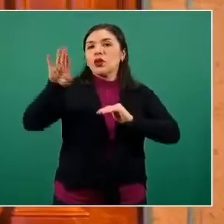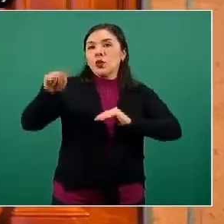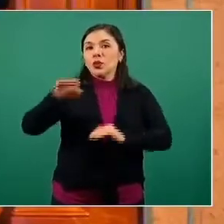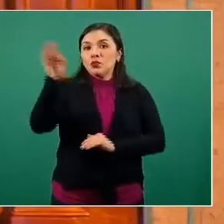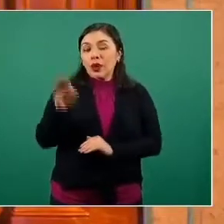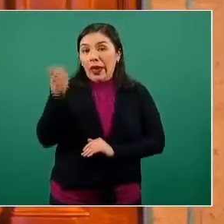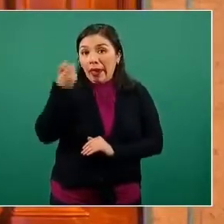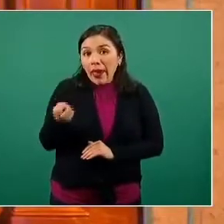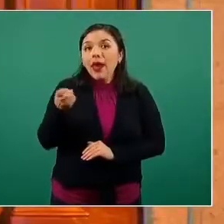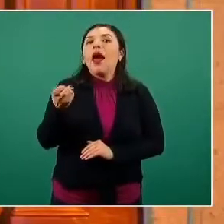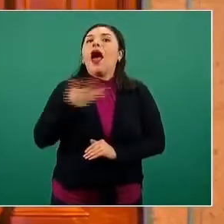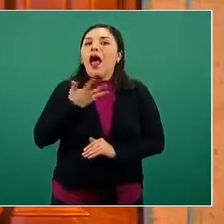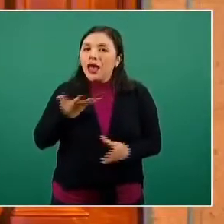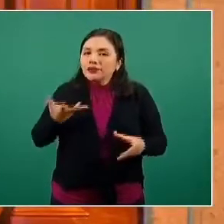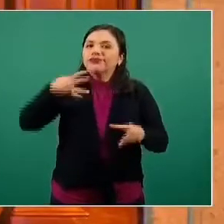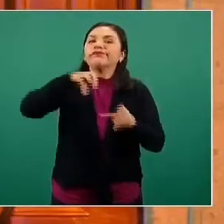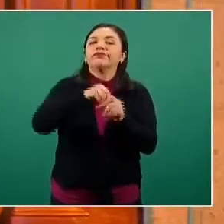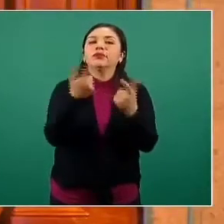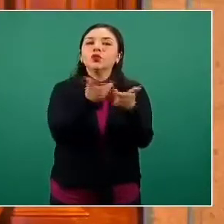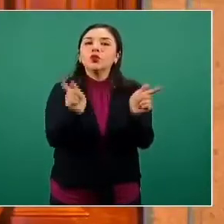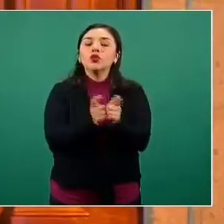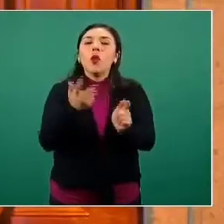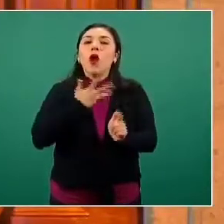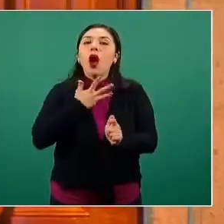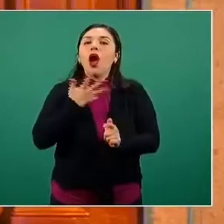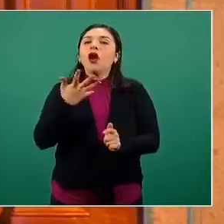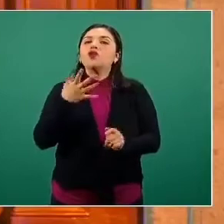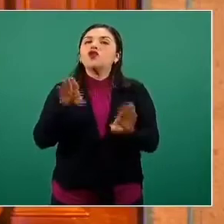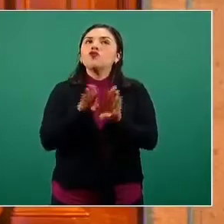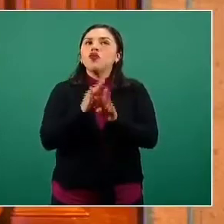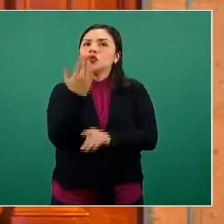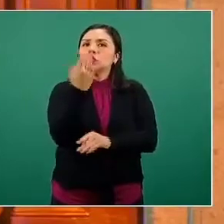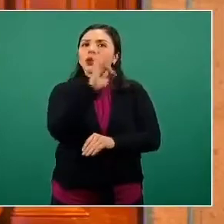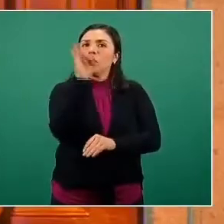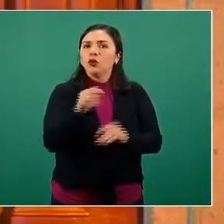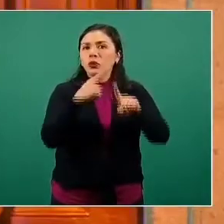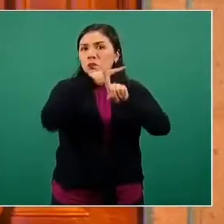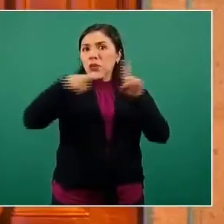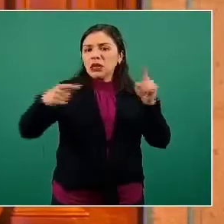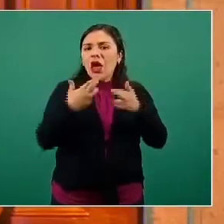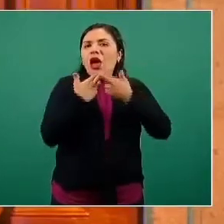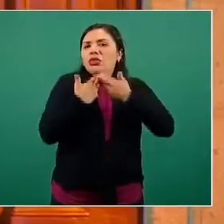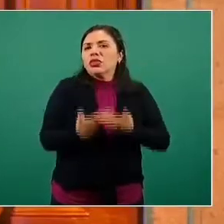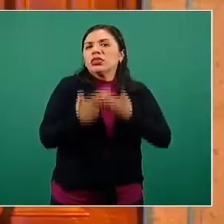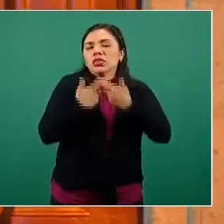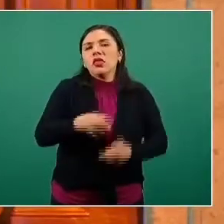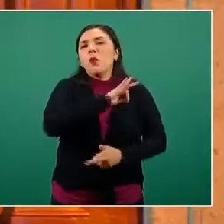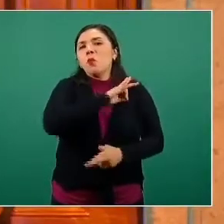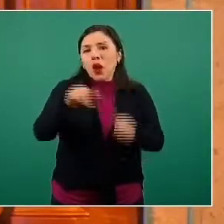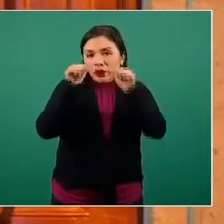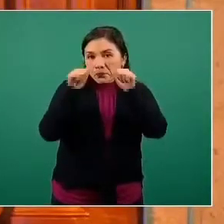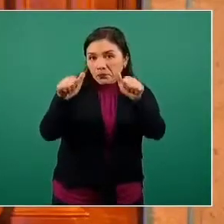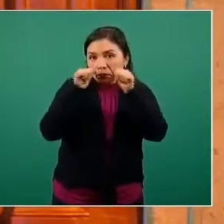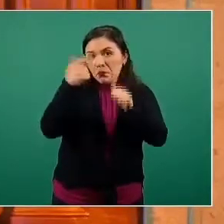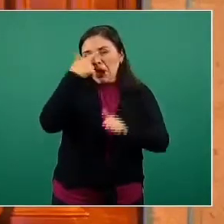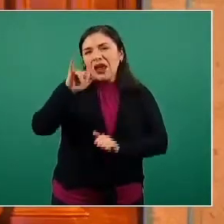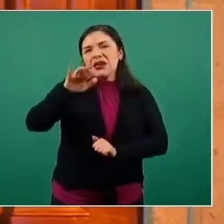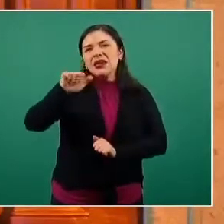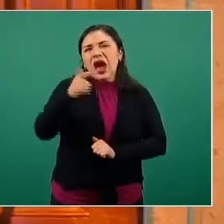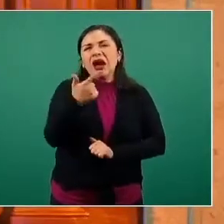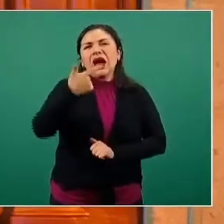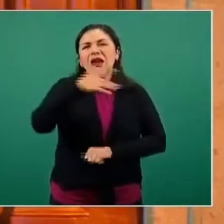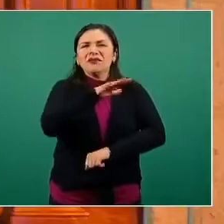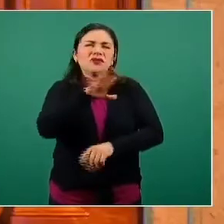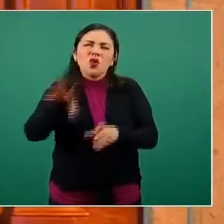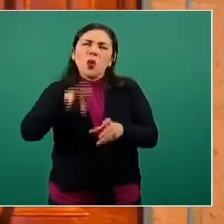pues entonces integran este grupo que tienen más de la mitad de sus camas disponibles, de estas camas IRA general para pacientes